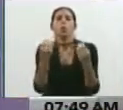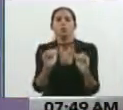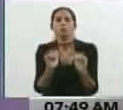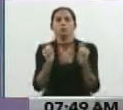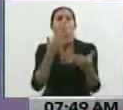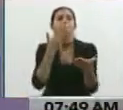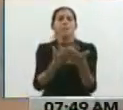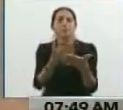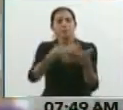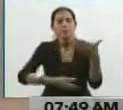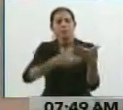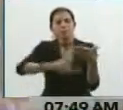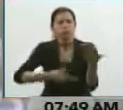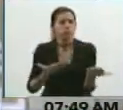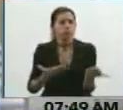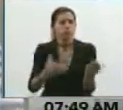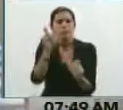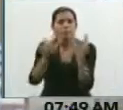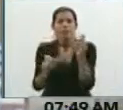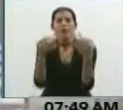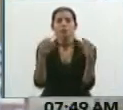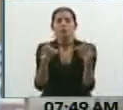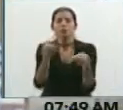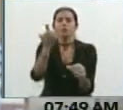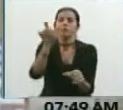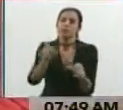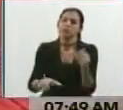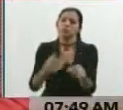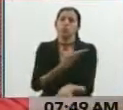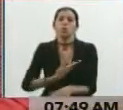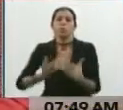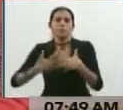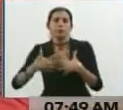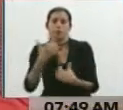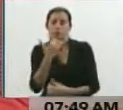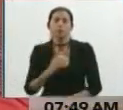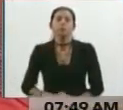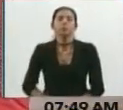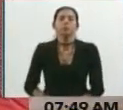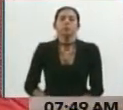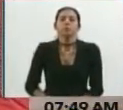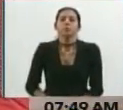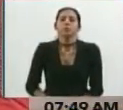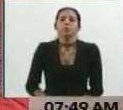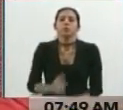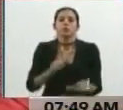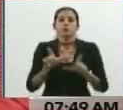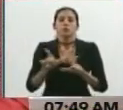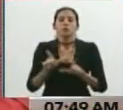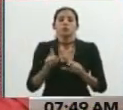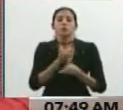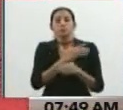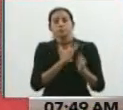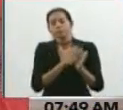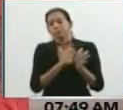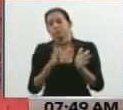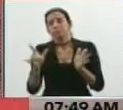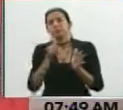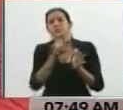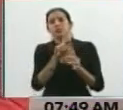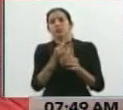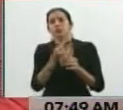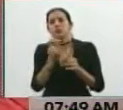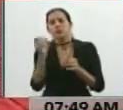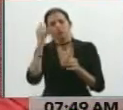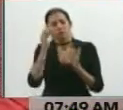permisología para tanto las personas naturales como las jurídicas correcto veronica bueno una vez que pasen estos 120 días